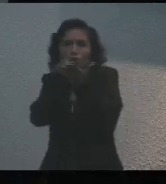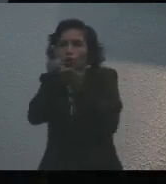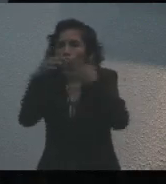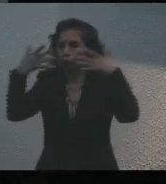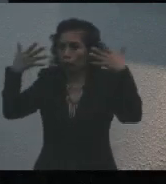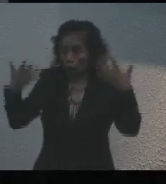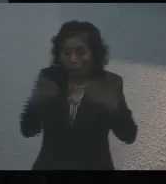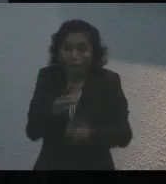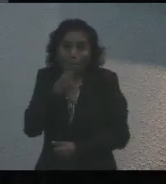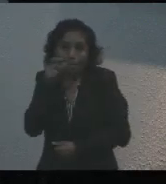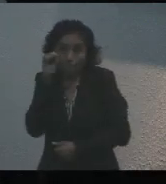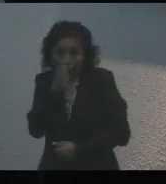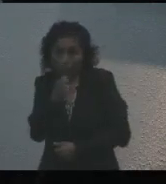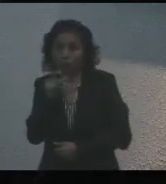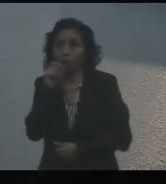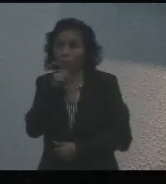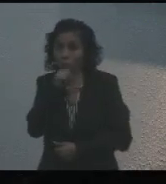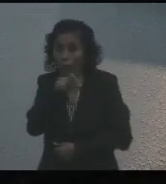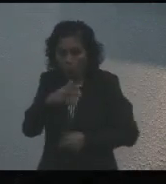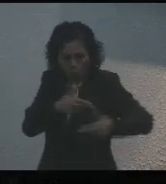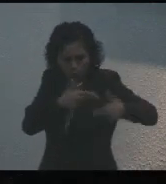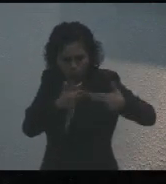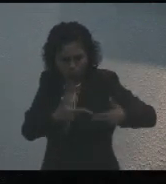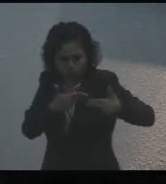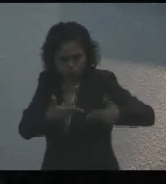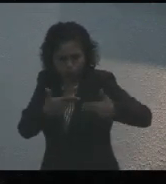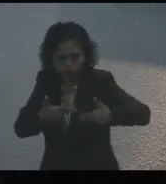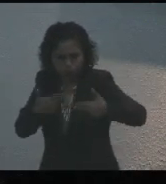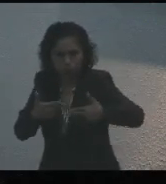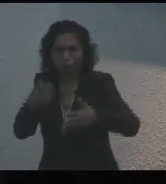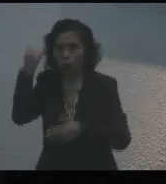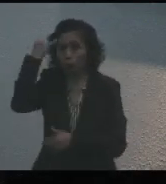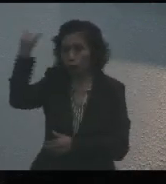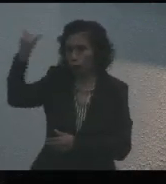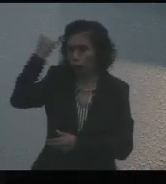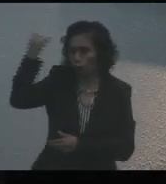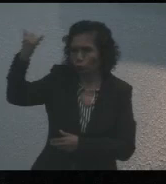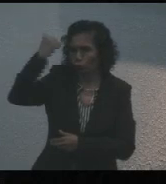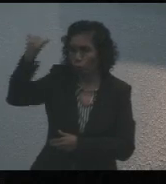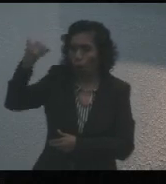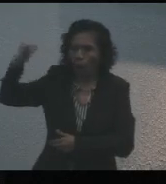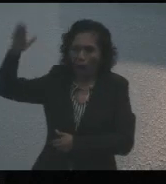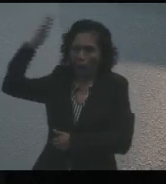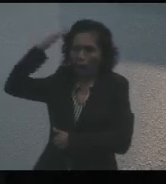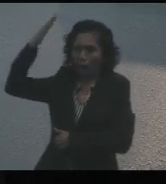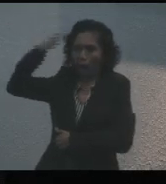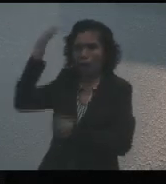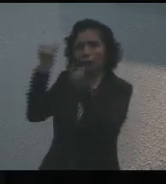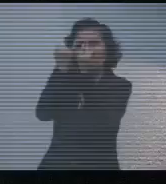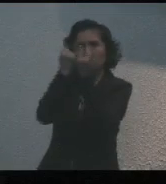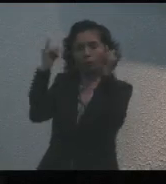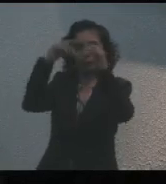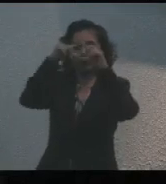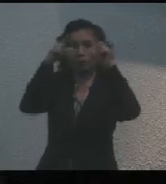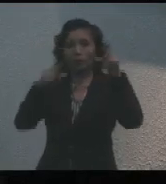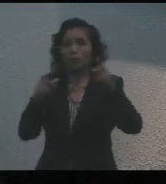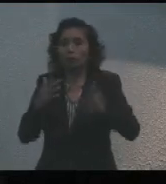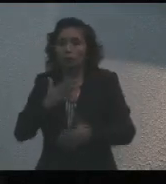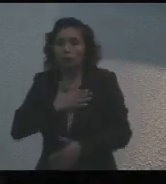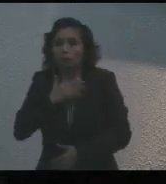los mismos que nos legaron con sus ideas y con su sangre los próceres de la independencia nacional. Yo